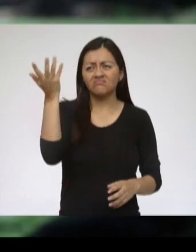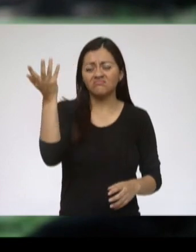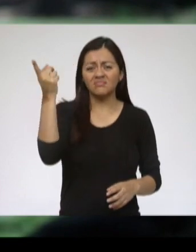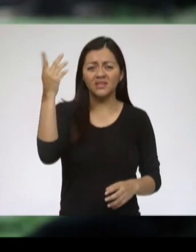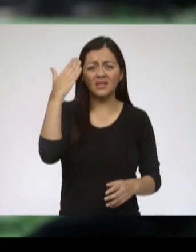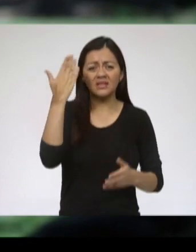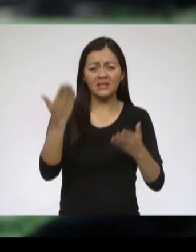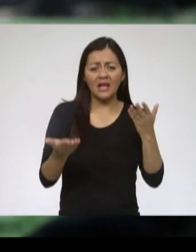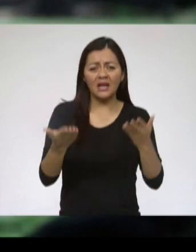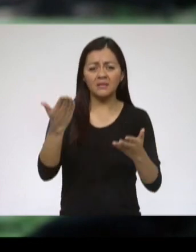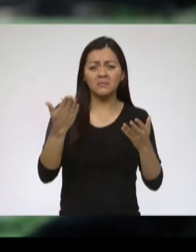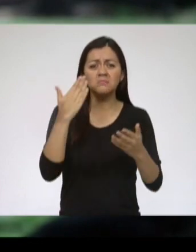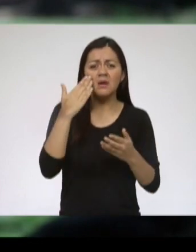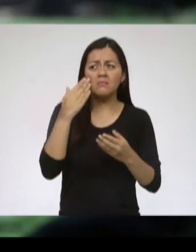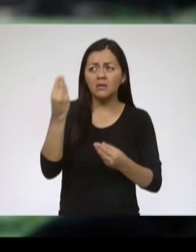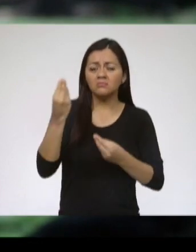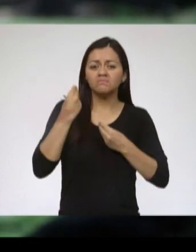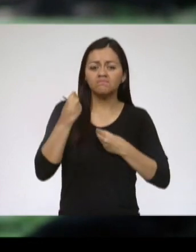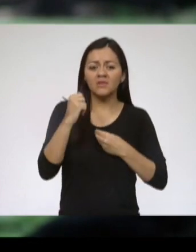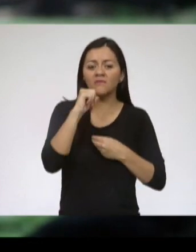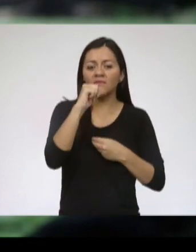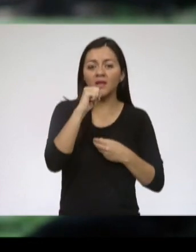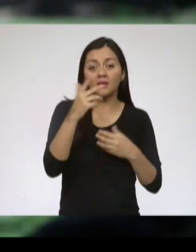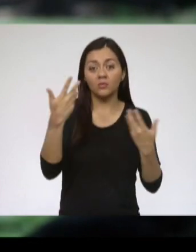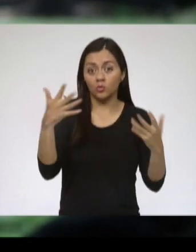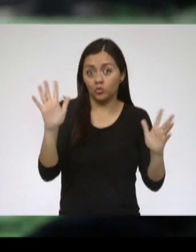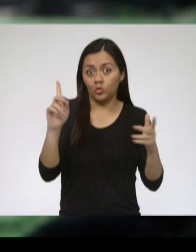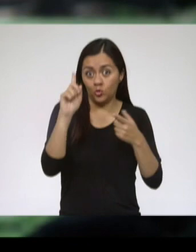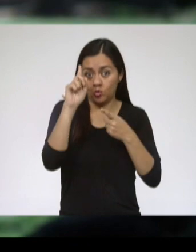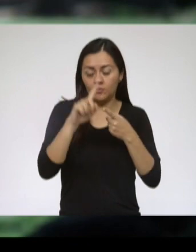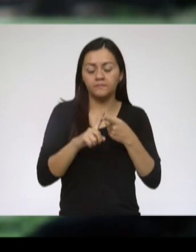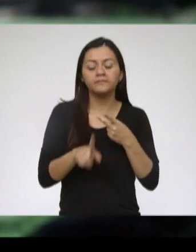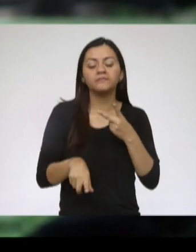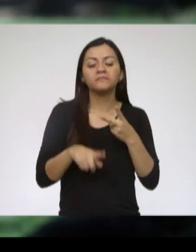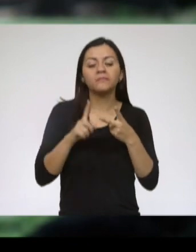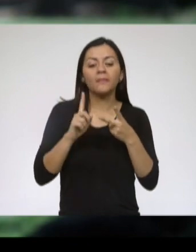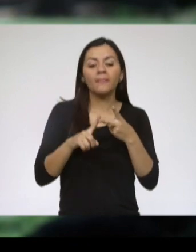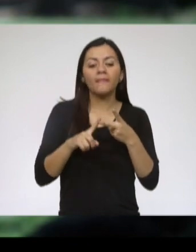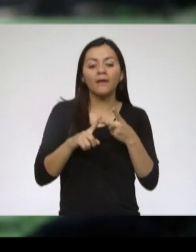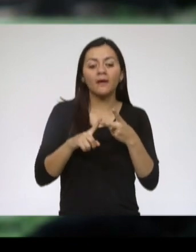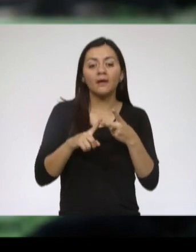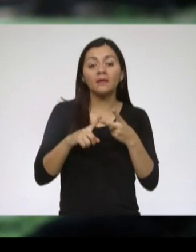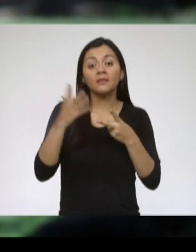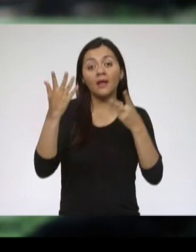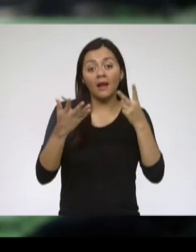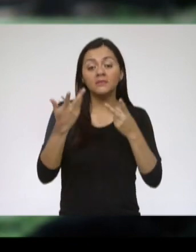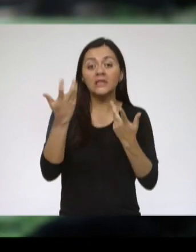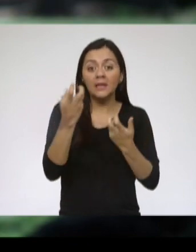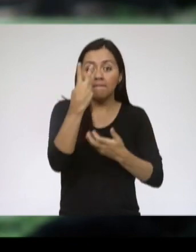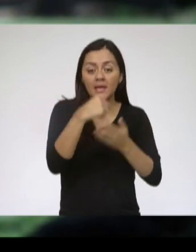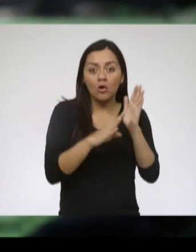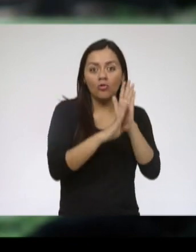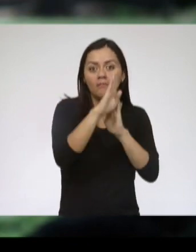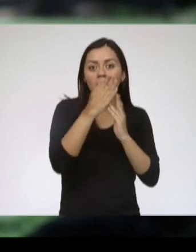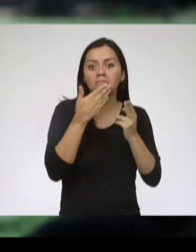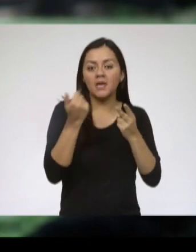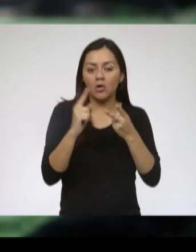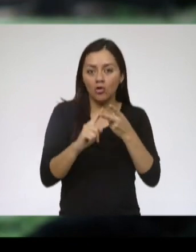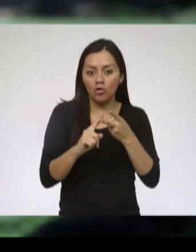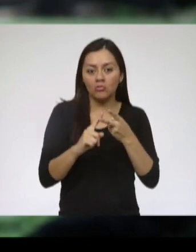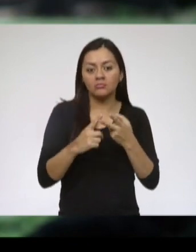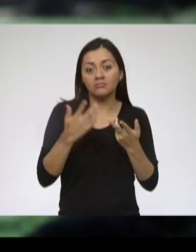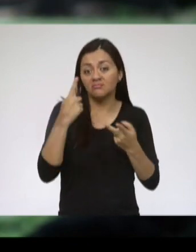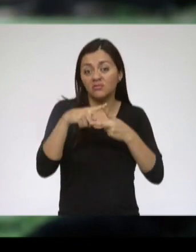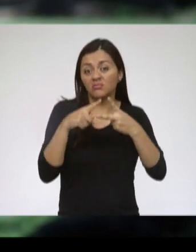no nos podía dar lo suficiente. También porque quería darnos una mejor vida y porque quiere nuestro